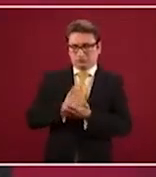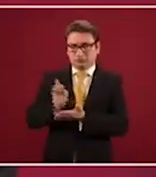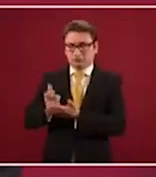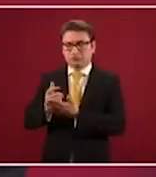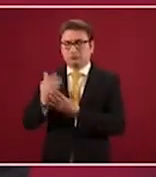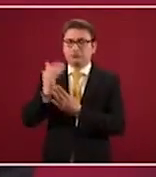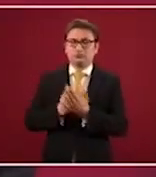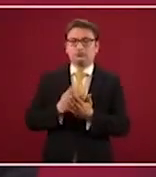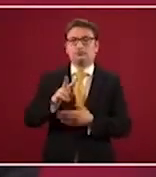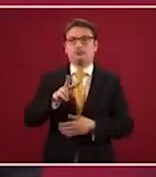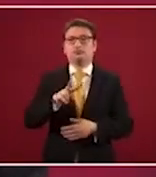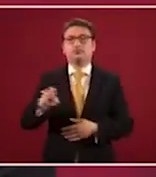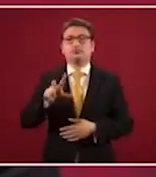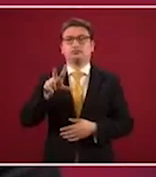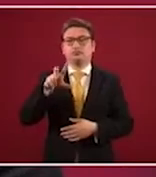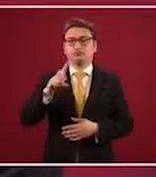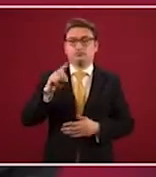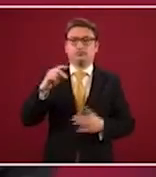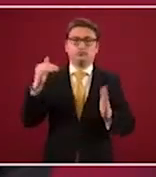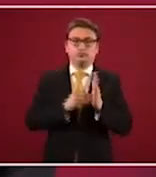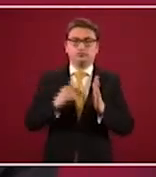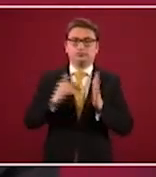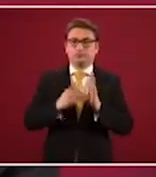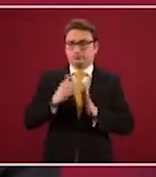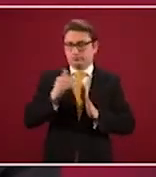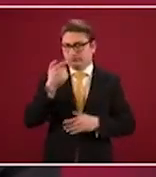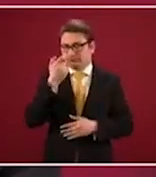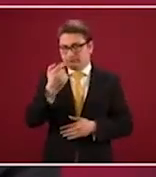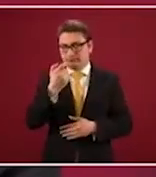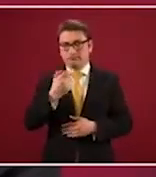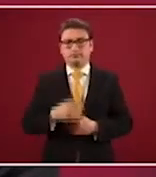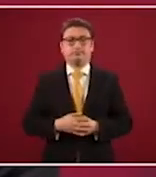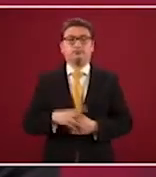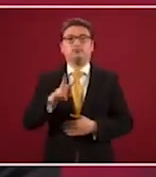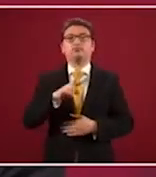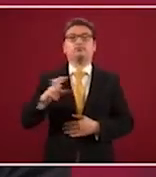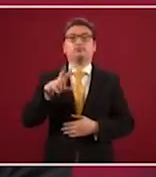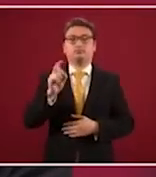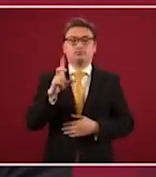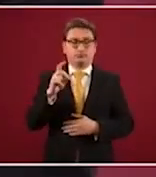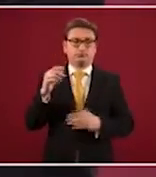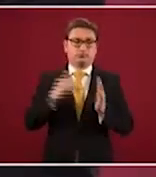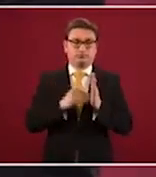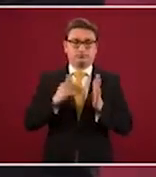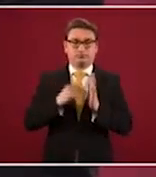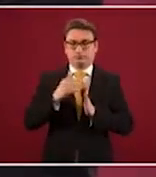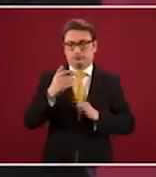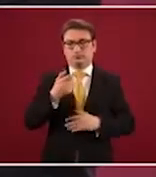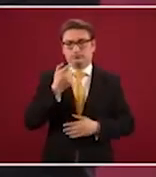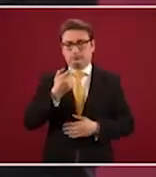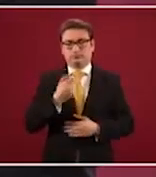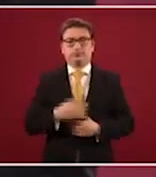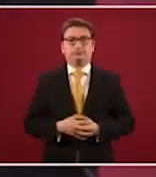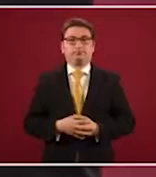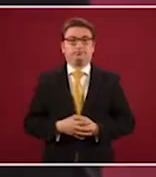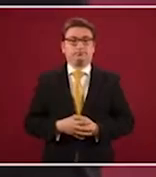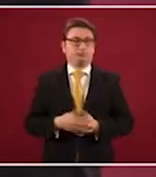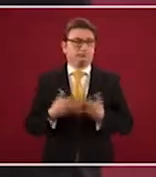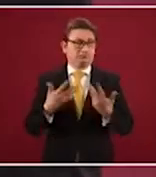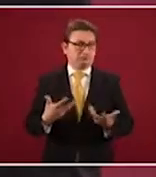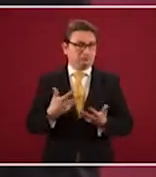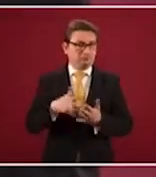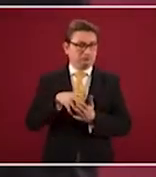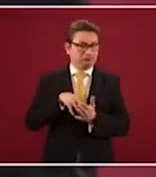de 230 mil millones de pesos. 230 mil millones de pesos. O sea que con